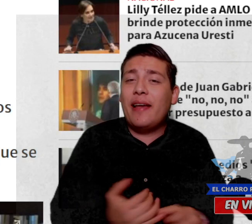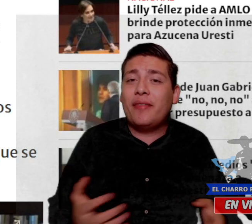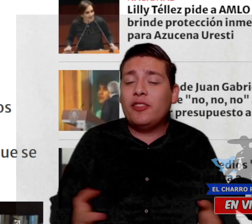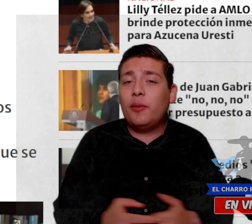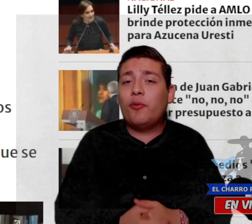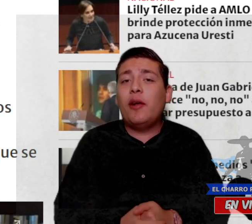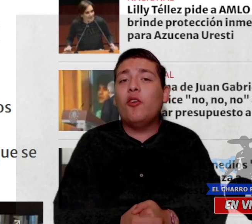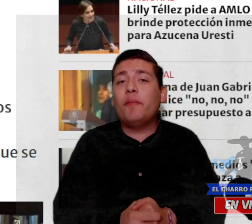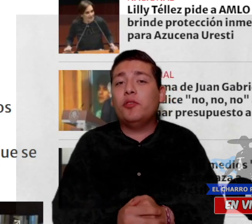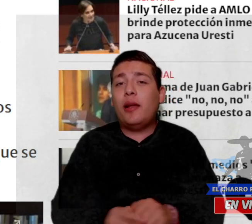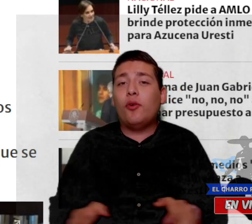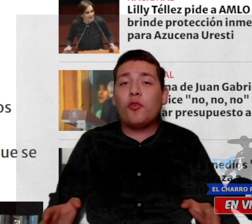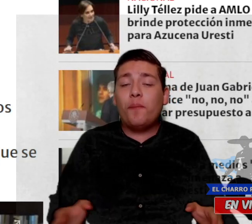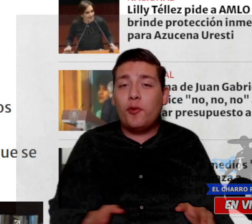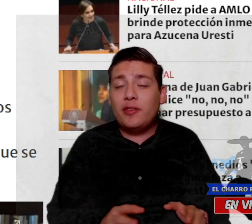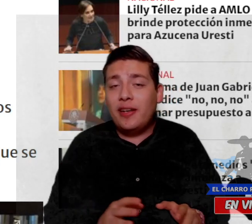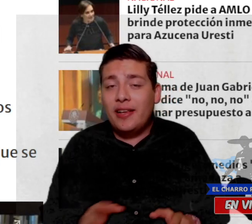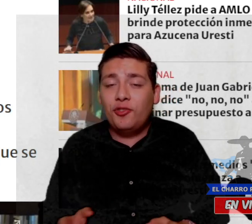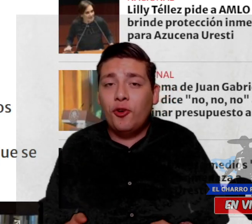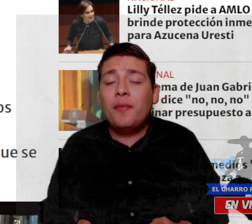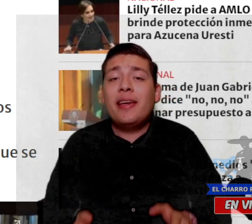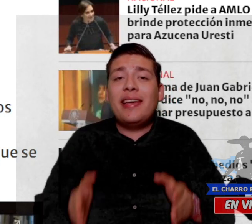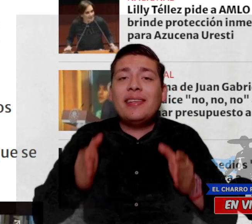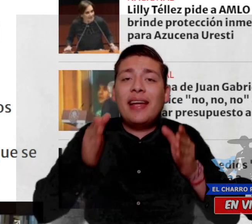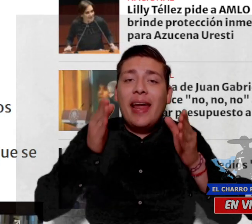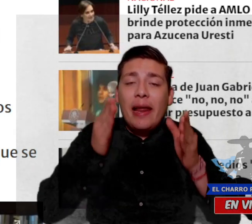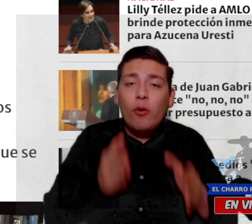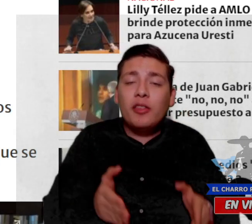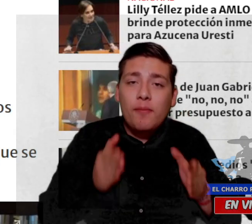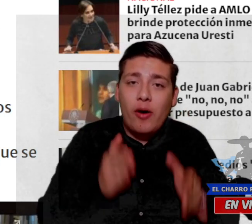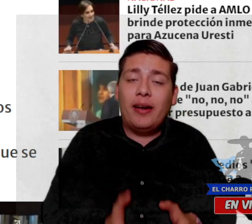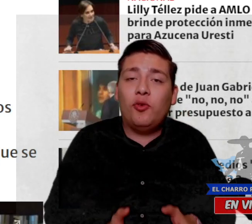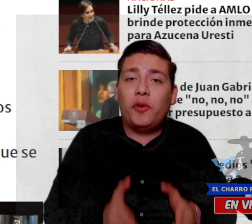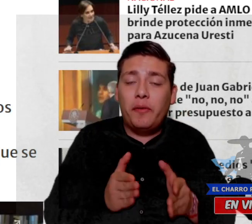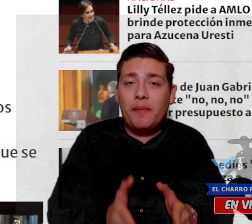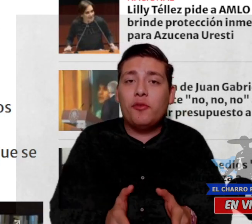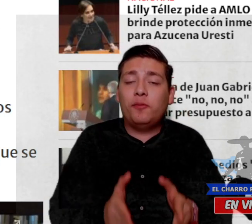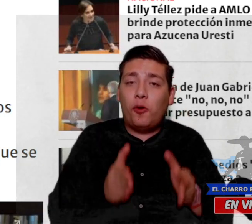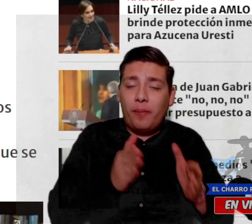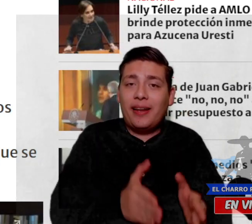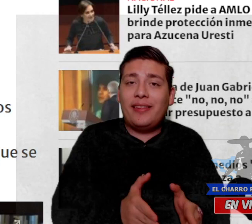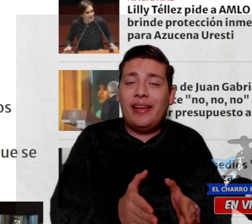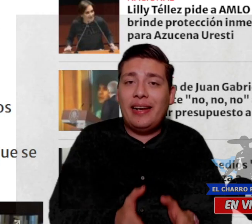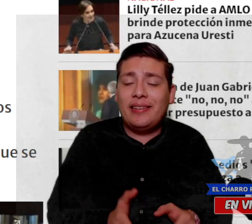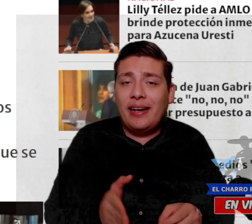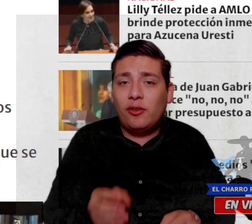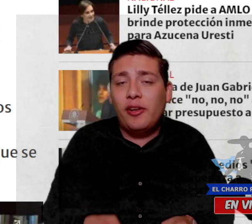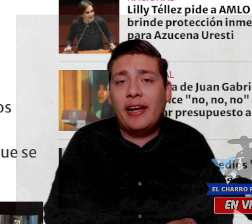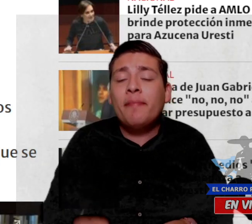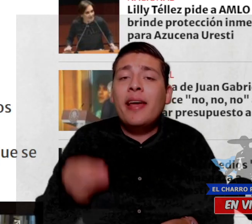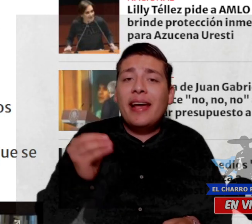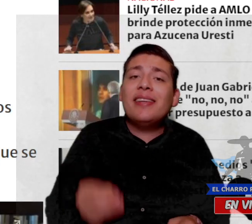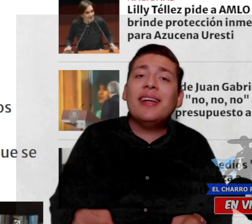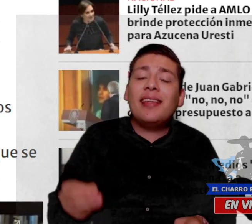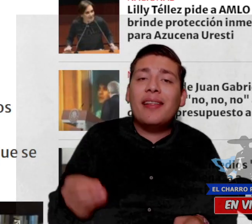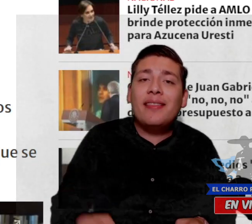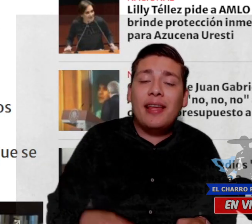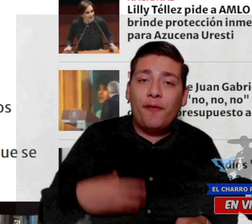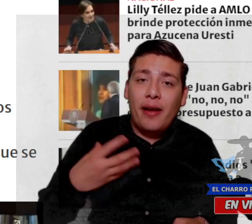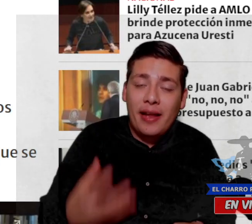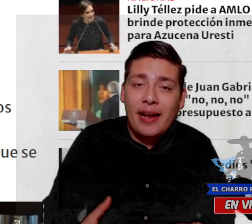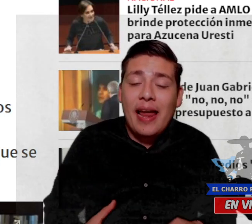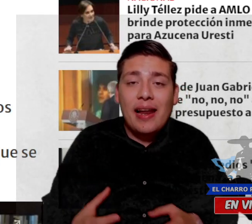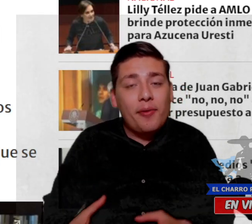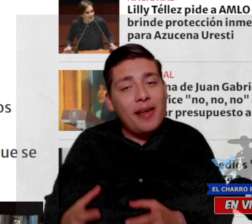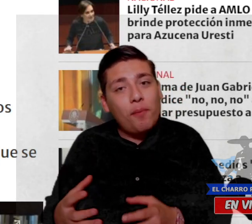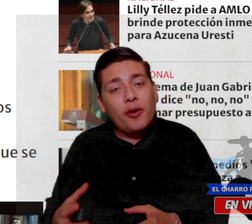presidente Andrés Manuel López Obrador rompió el silencio. Y es que el último acto que vimos por parte de la iglesia católica es tratar de